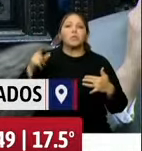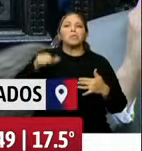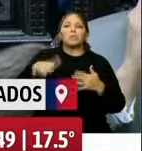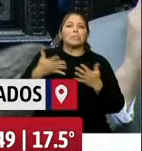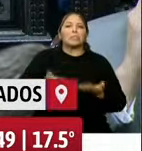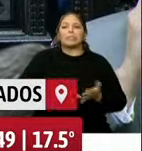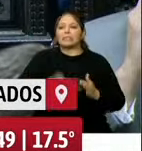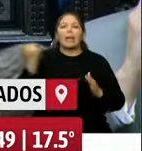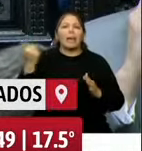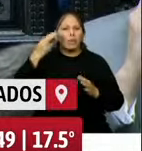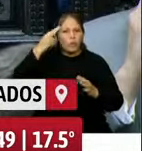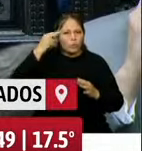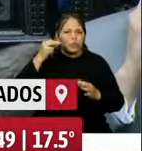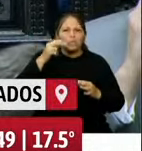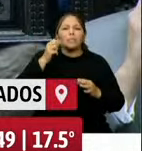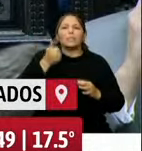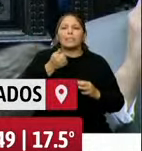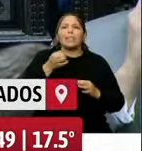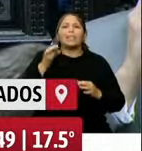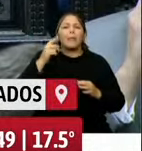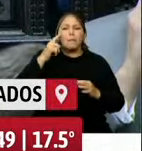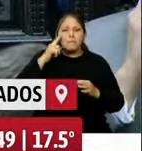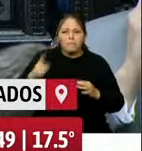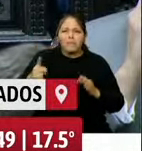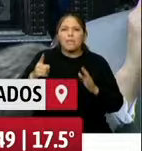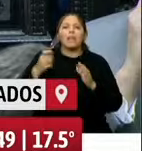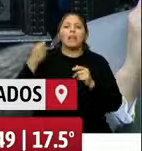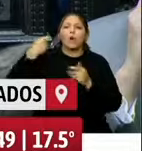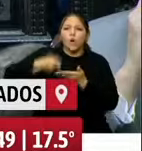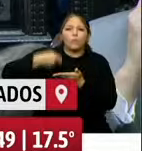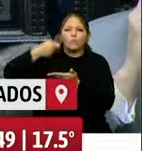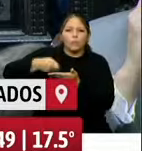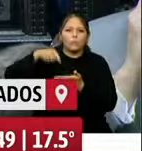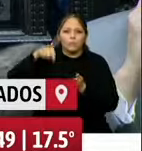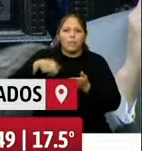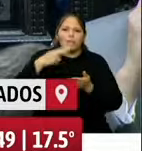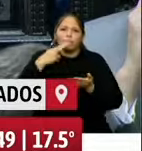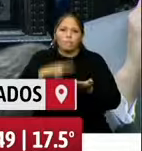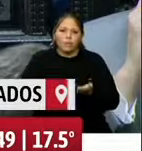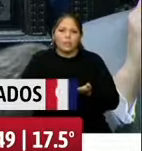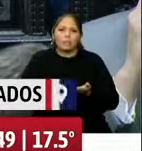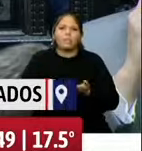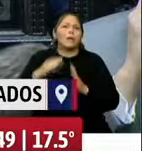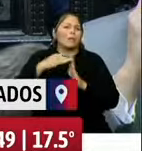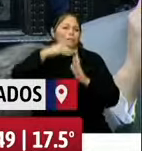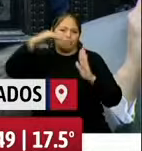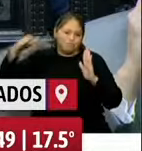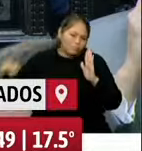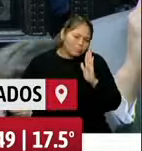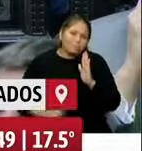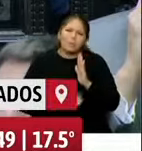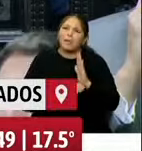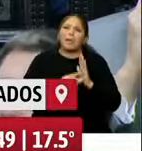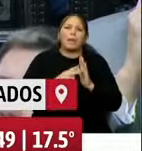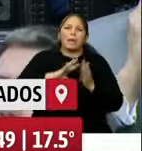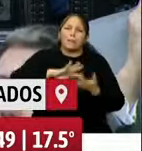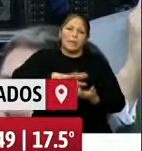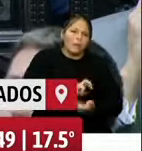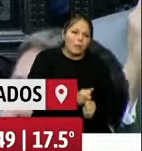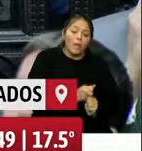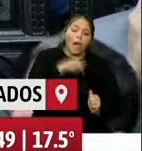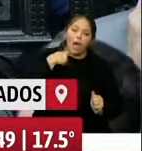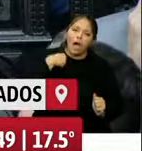la estructura fiscal con la idea de que a mediano y largo plazo eso se puede ir corrigiendo hay una desconfianza eh lógica de la gente